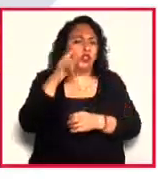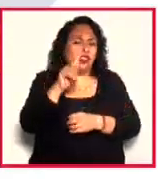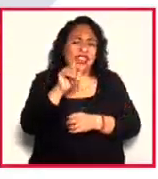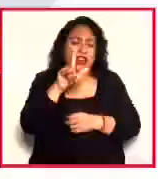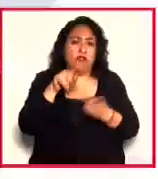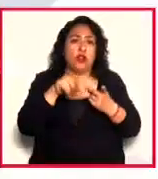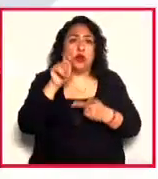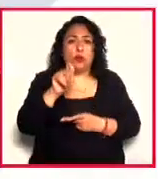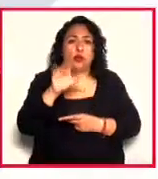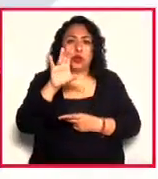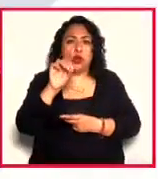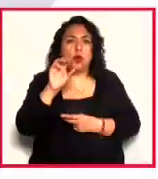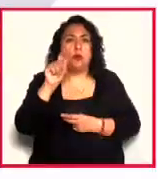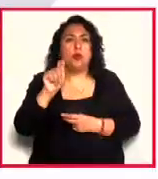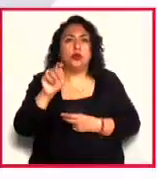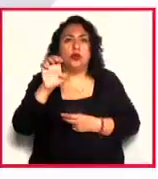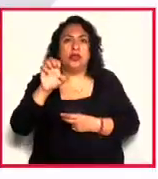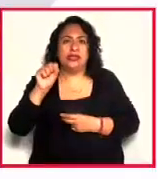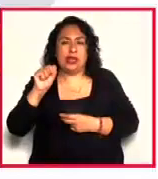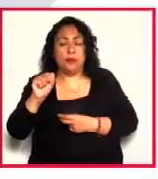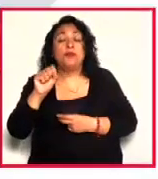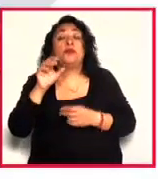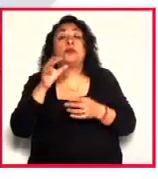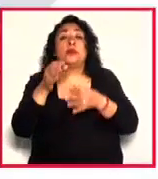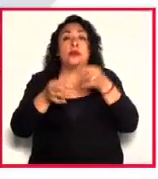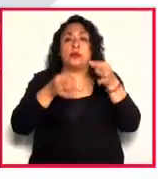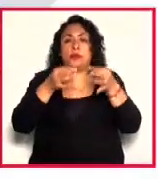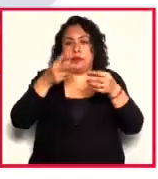robots.fundaciontelefónica.com.es. Hasta aquí la información. Hasta la próxima.